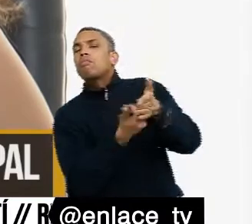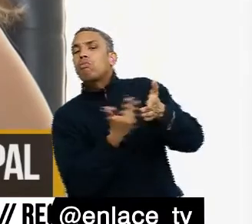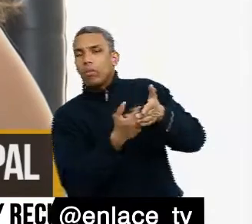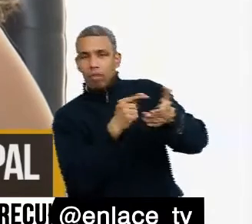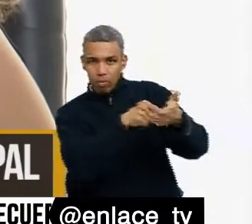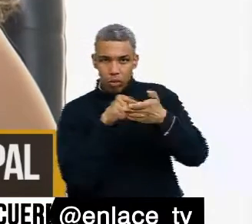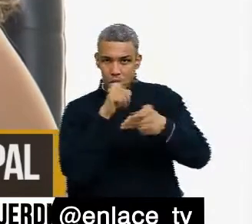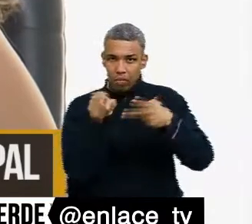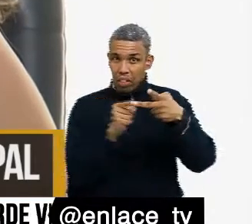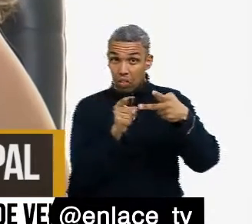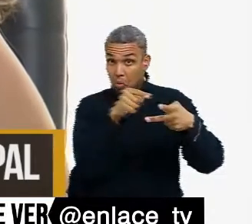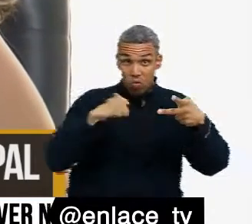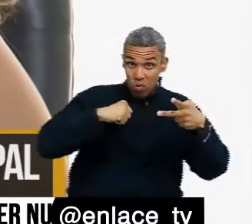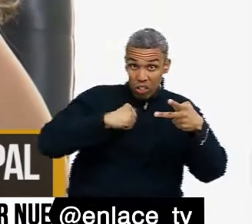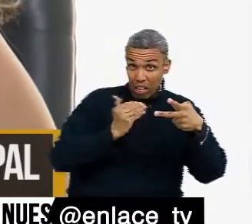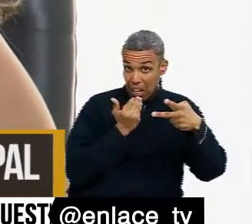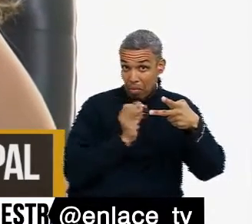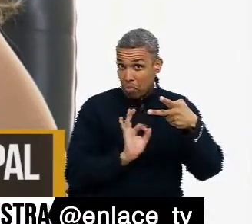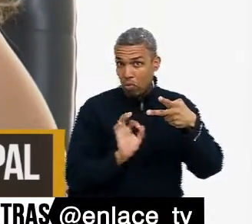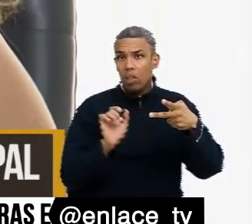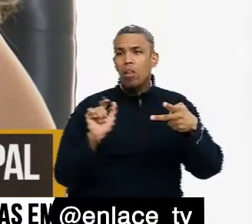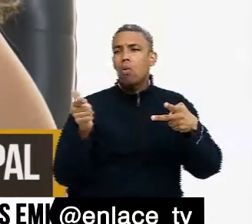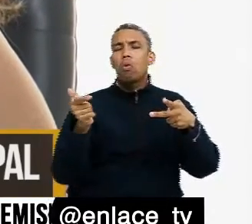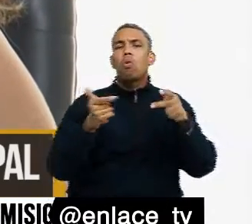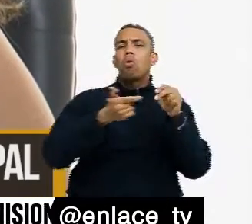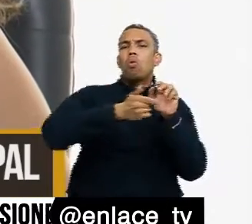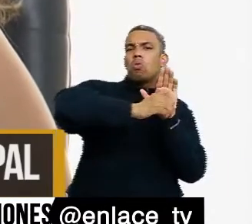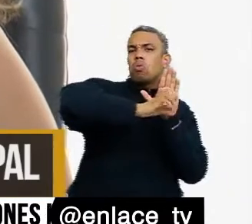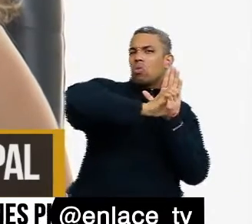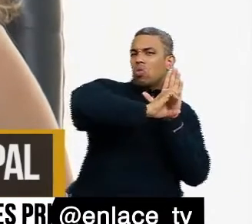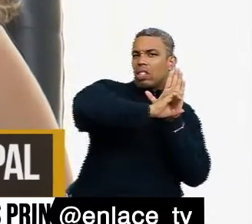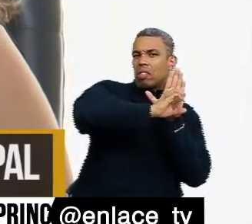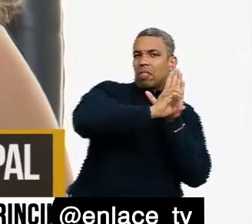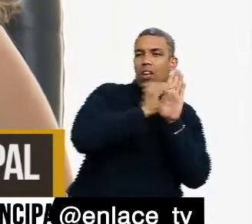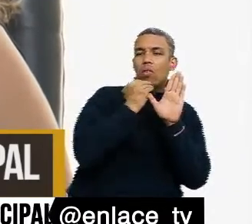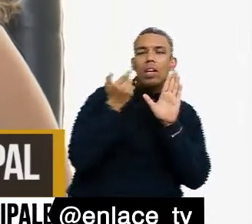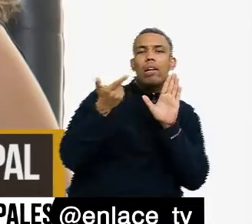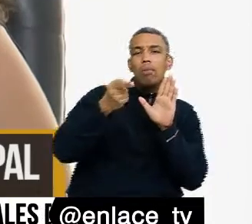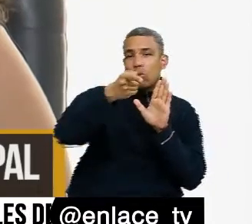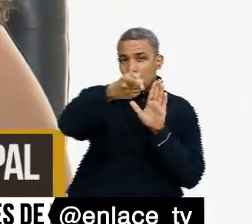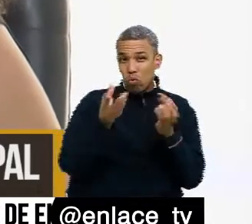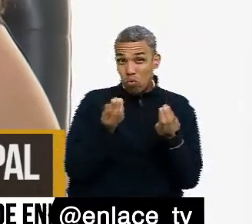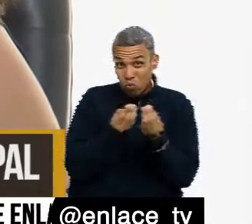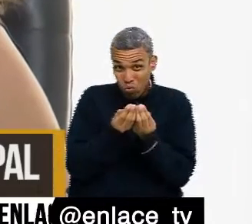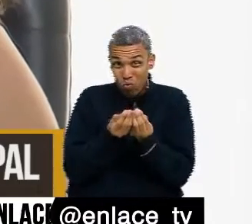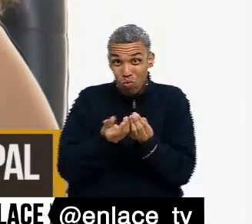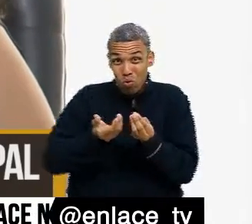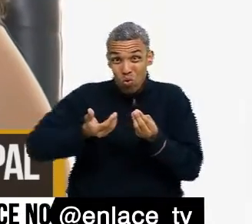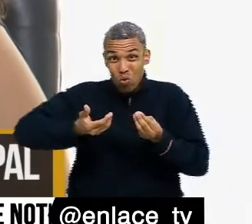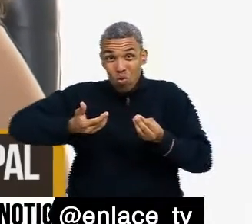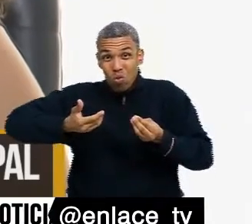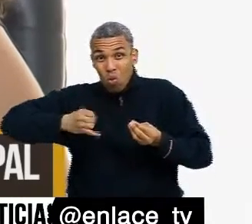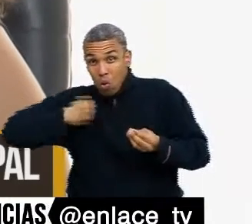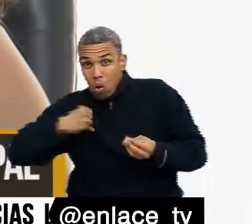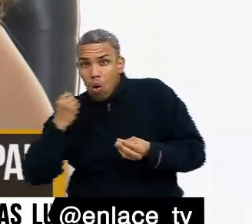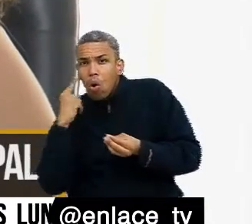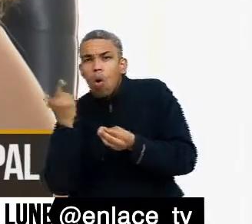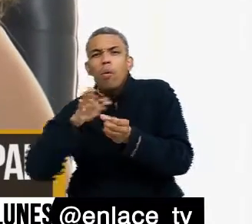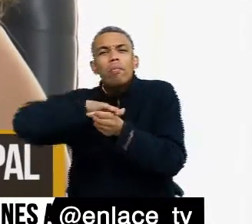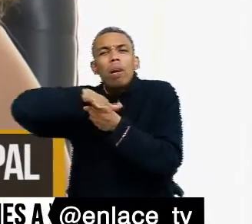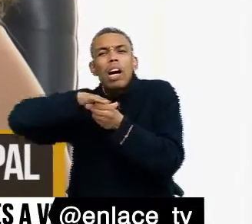una certificación de un presidente de junta, un grupo de vecinos, que realmente nos certifique el trabajo que esa organización juvenil